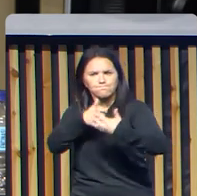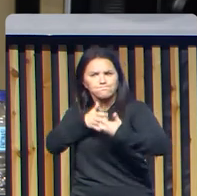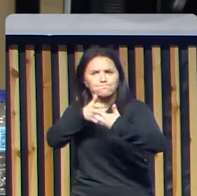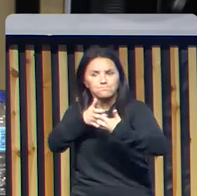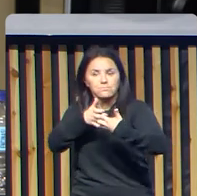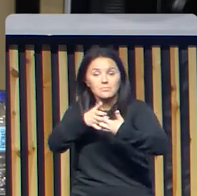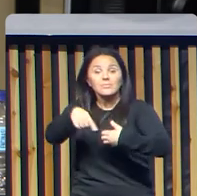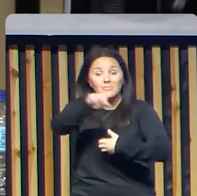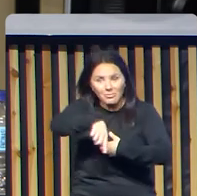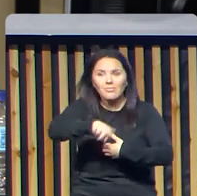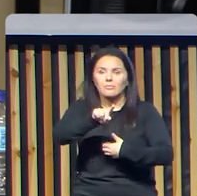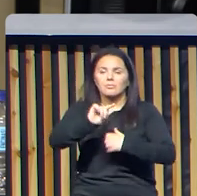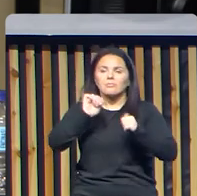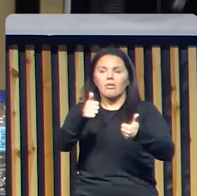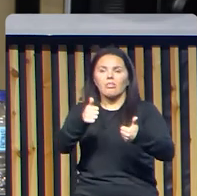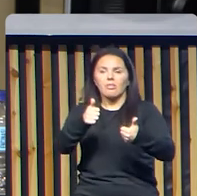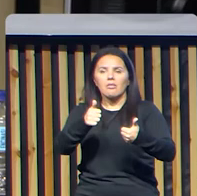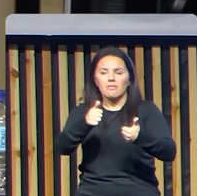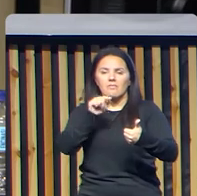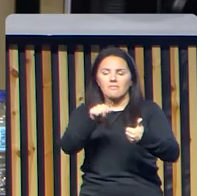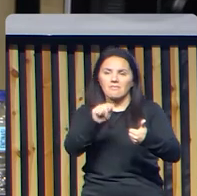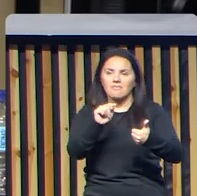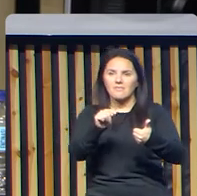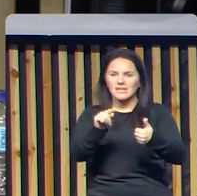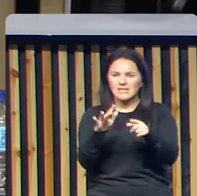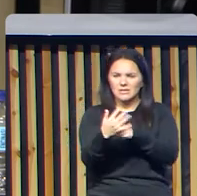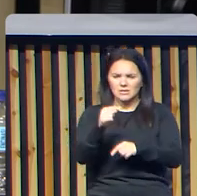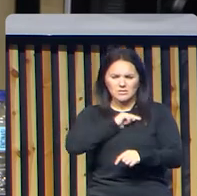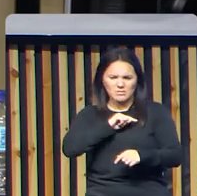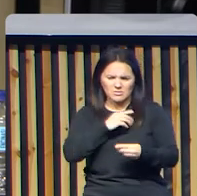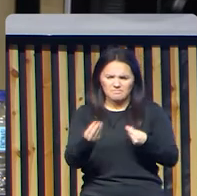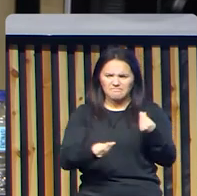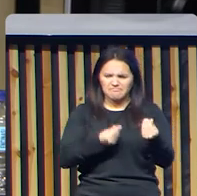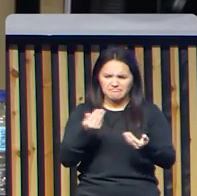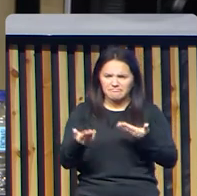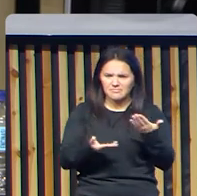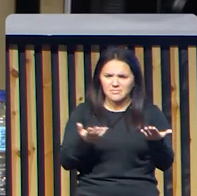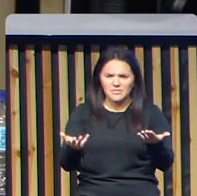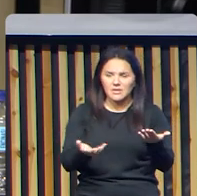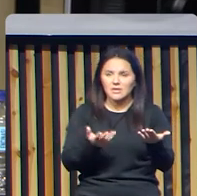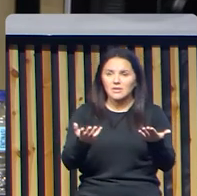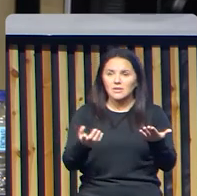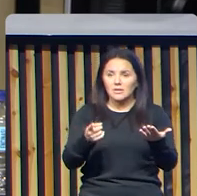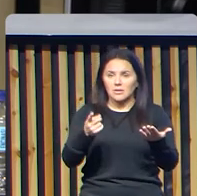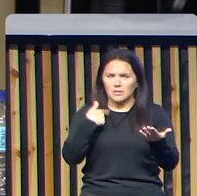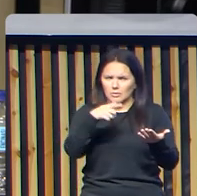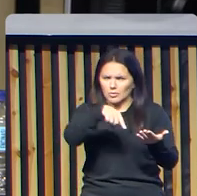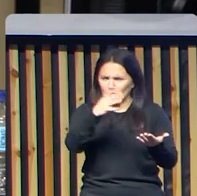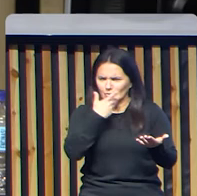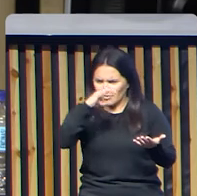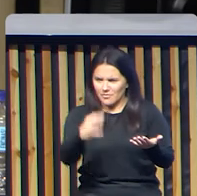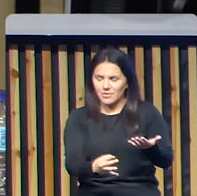un movimiento ante esta sensación de que ellos y estos va a sonar